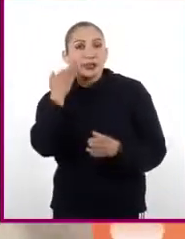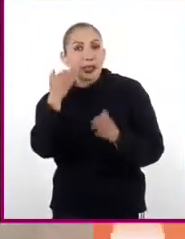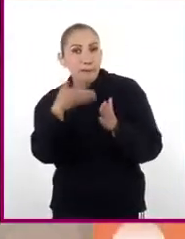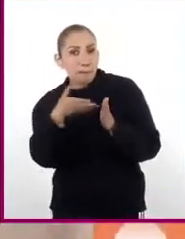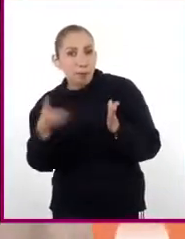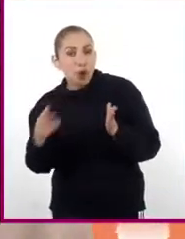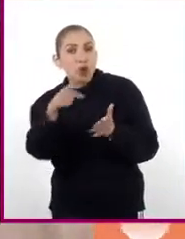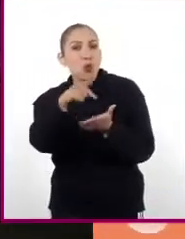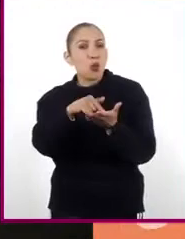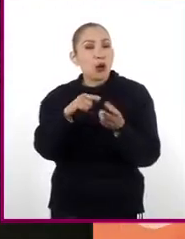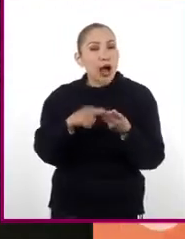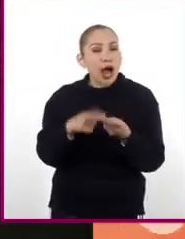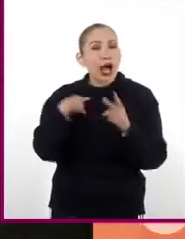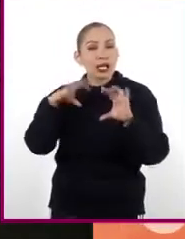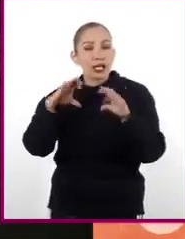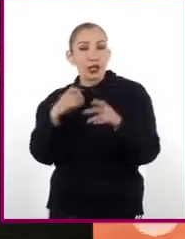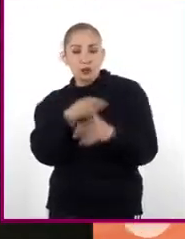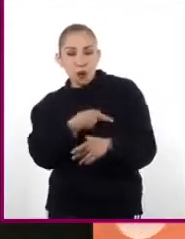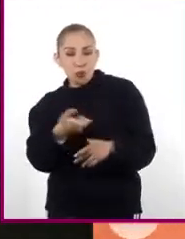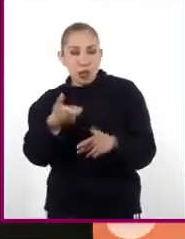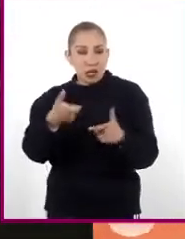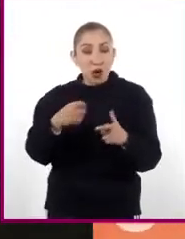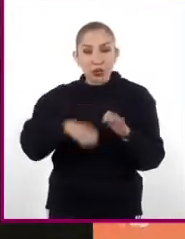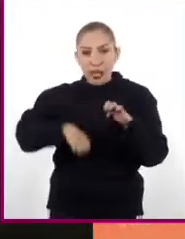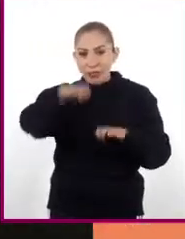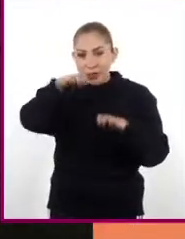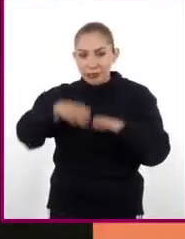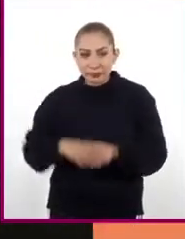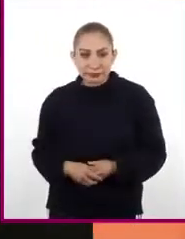época, lugar, clase social y edad.